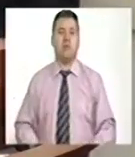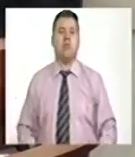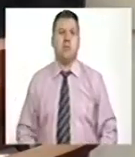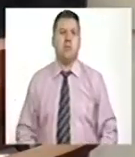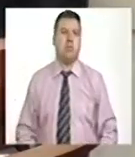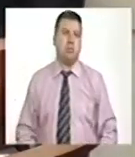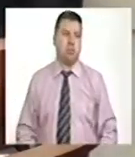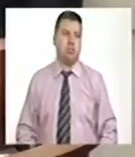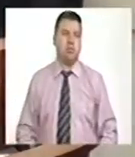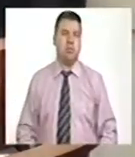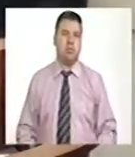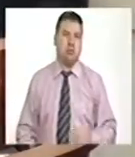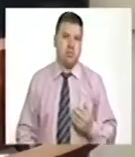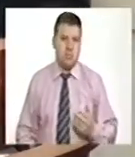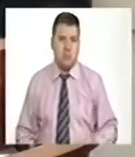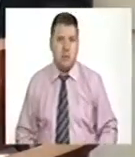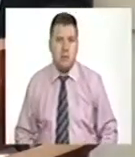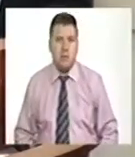Igualmente,